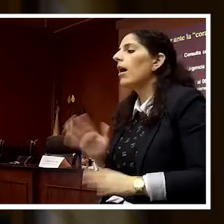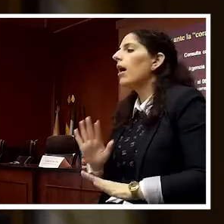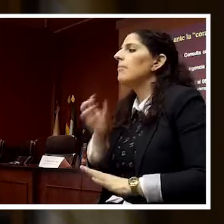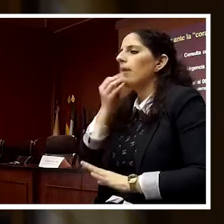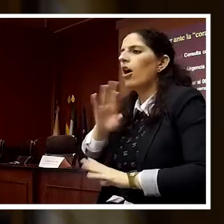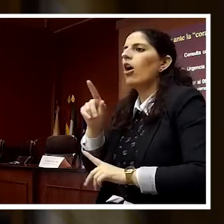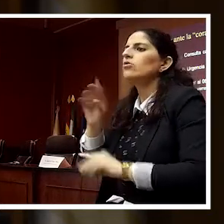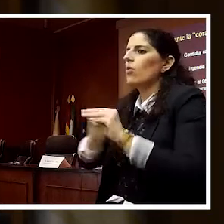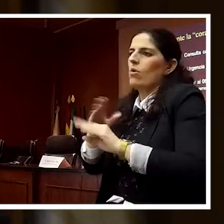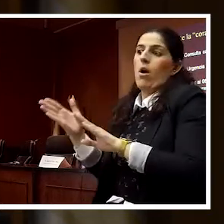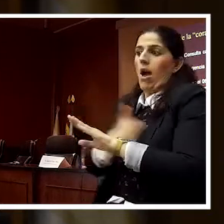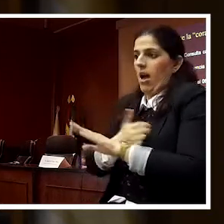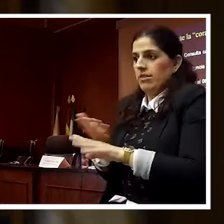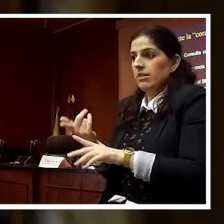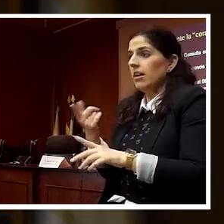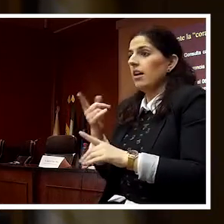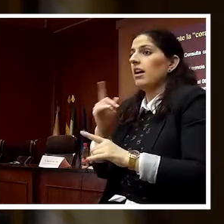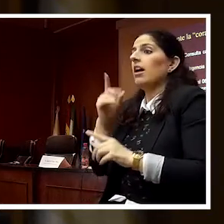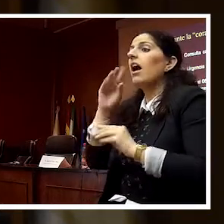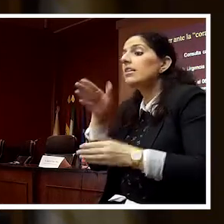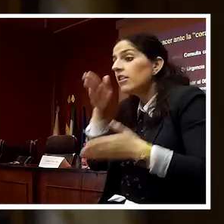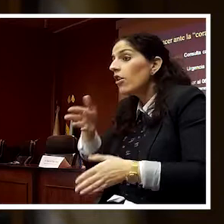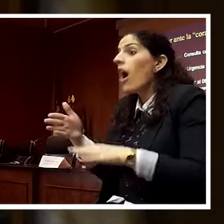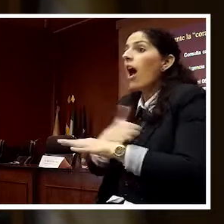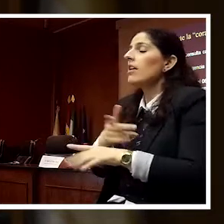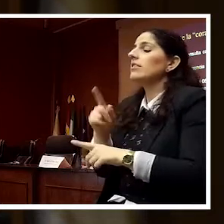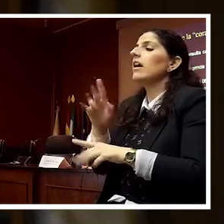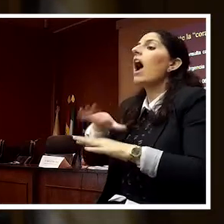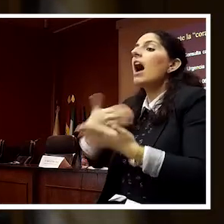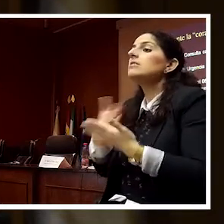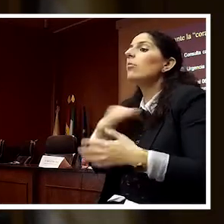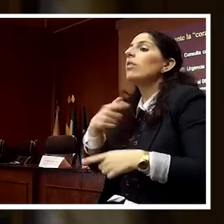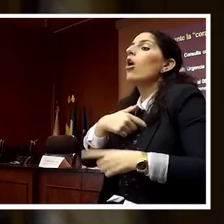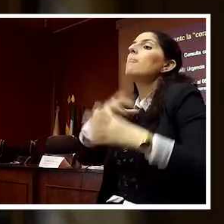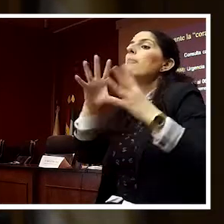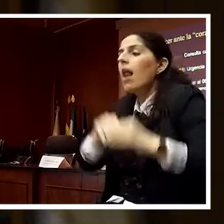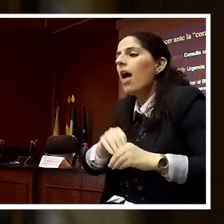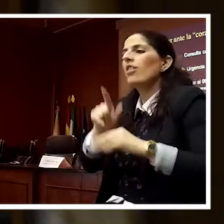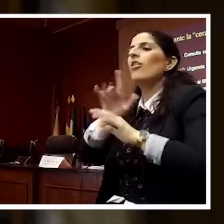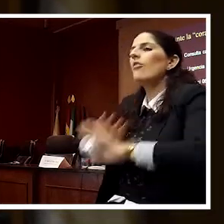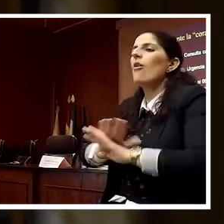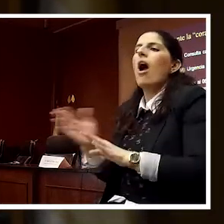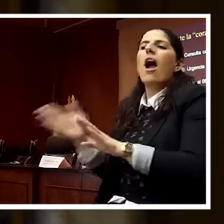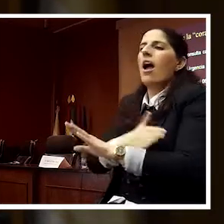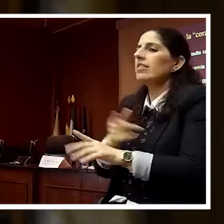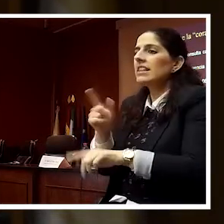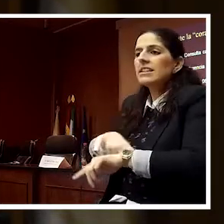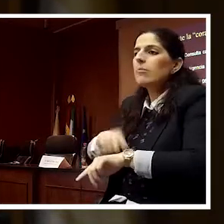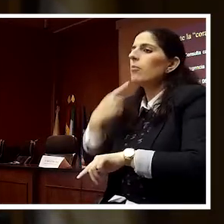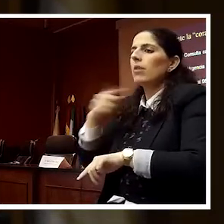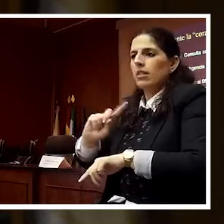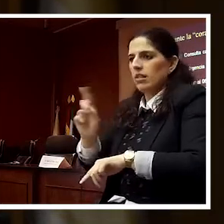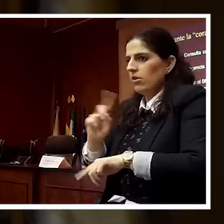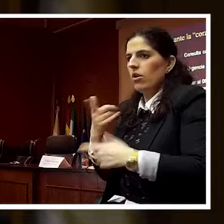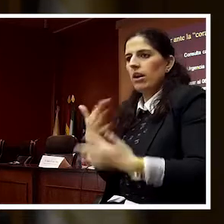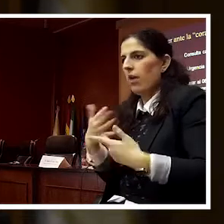que proceda a reanimar si es la situación que se desencadena por